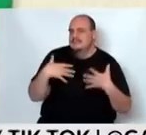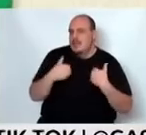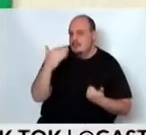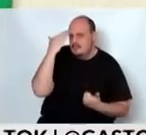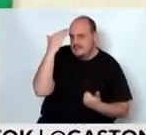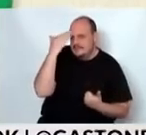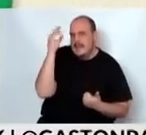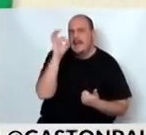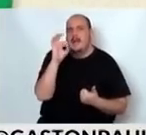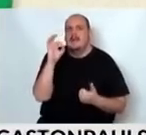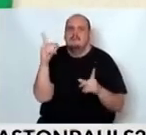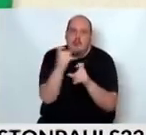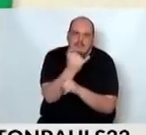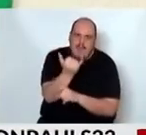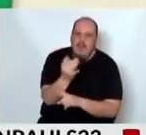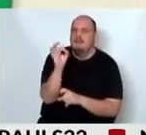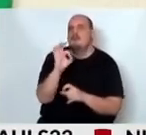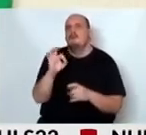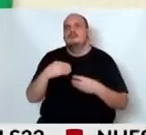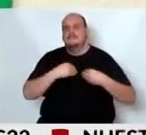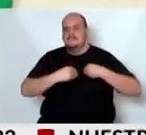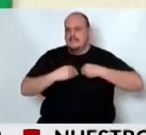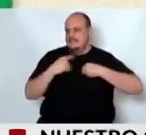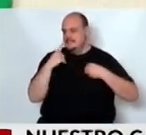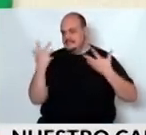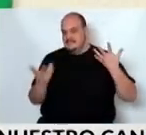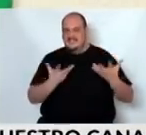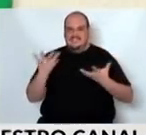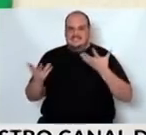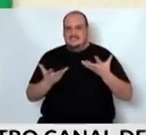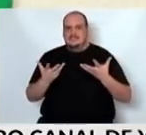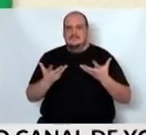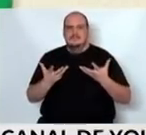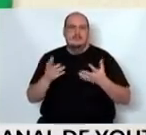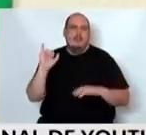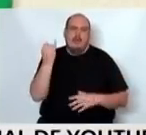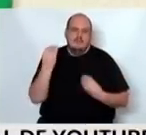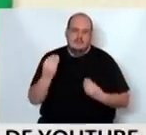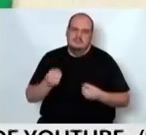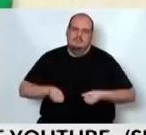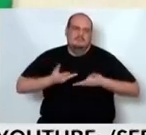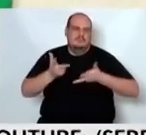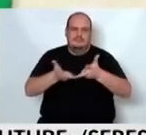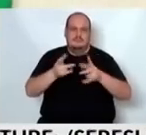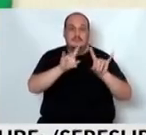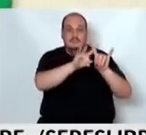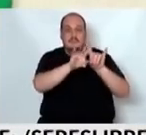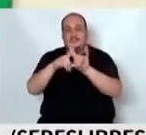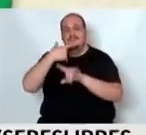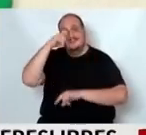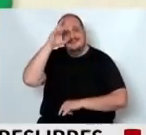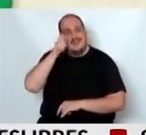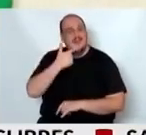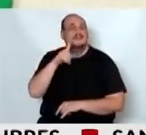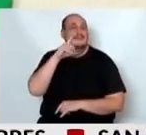algo en tu salud mental, estás sintiendo que algo se te va de las manos, hablar, vuelvo a decir, entra en